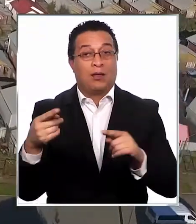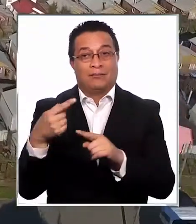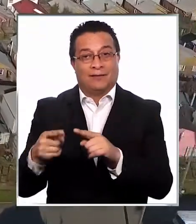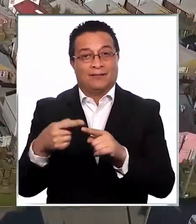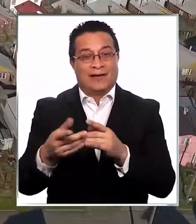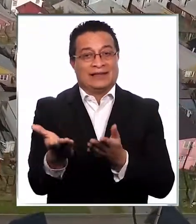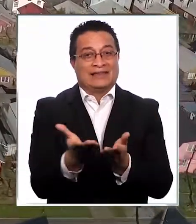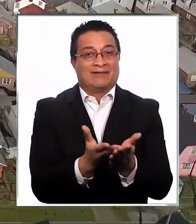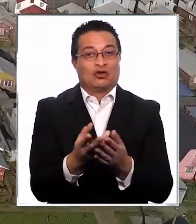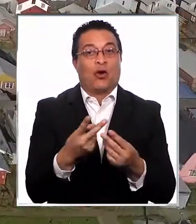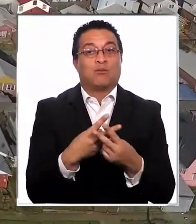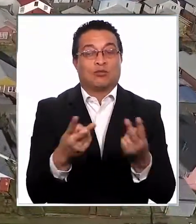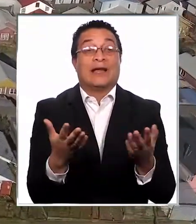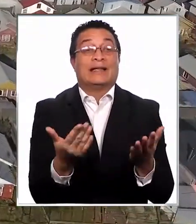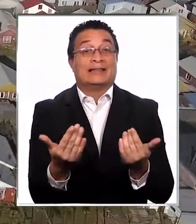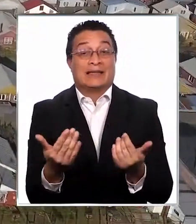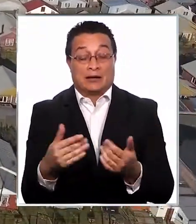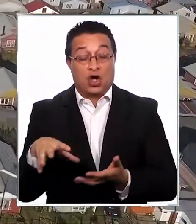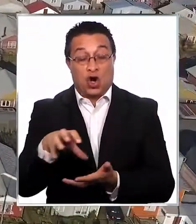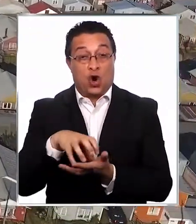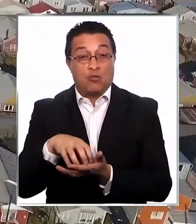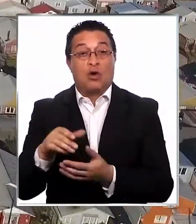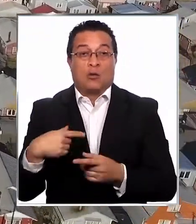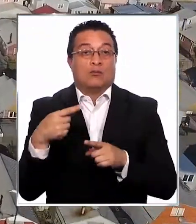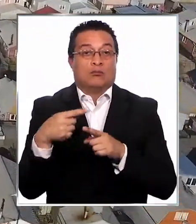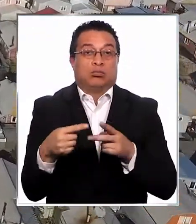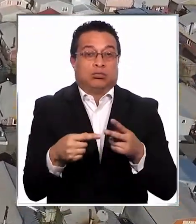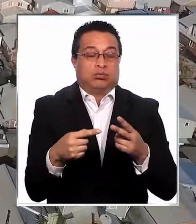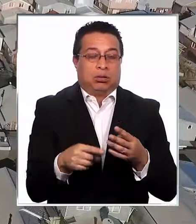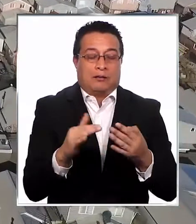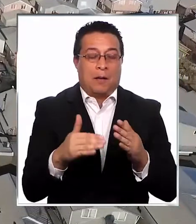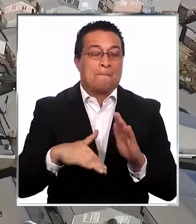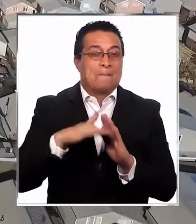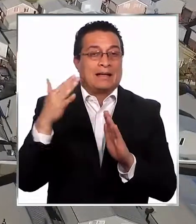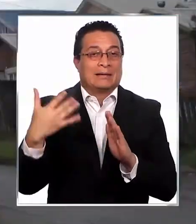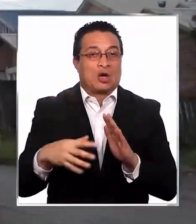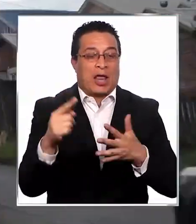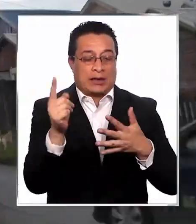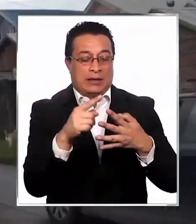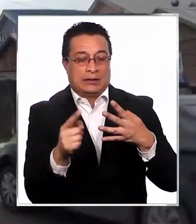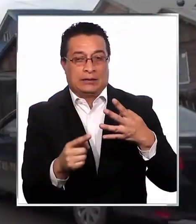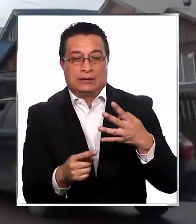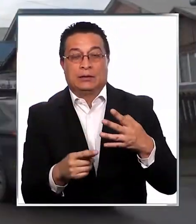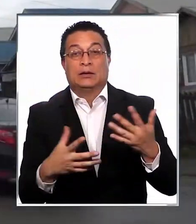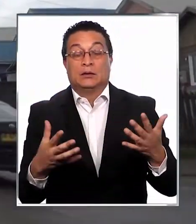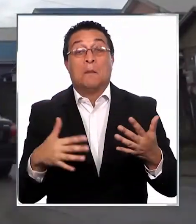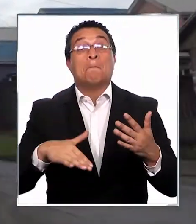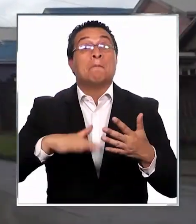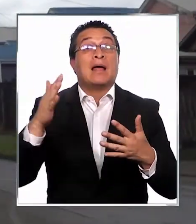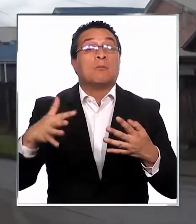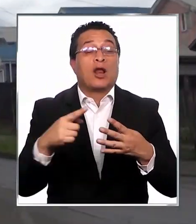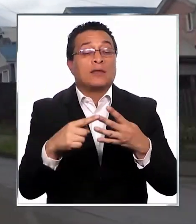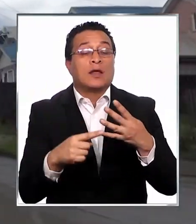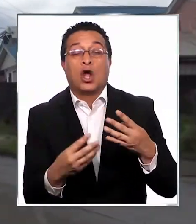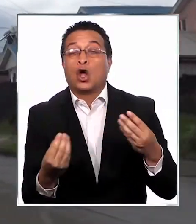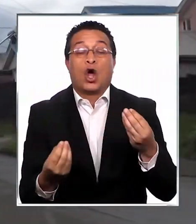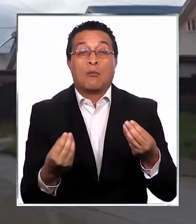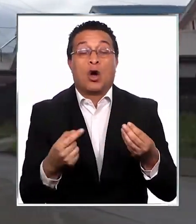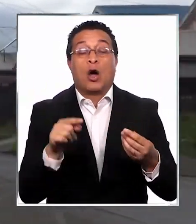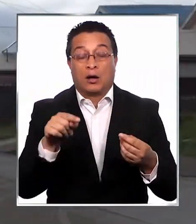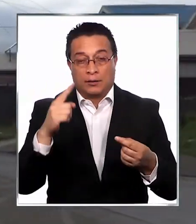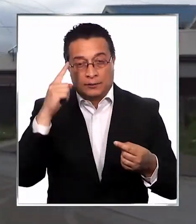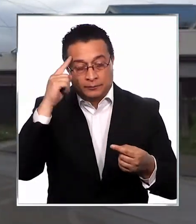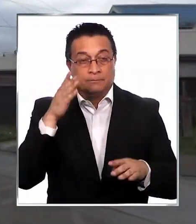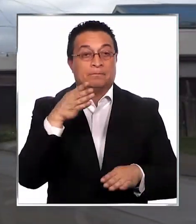muchos servicios públicos, las necesidades que existen en la comuna son múltiples y yo tengo que jerarquizarlas y priorizarlas. Y la forma en cómo las priorizamos nosotros